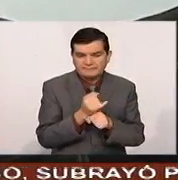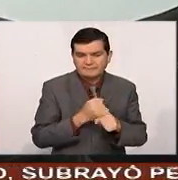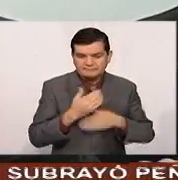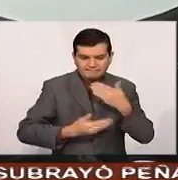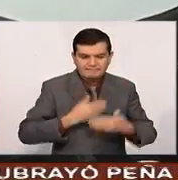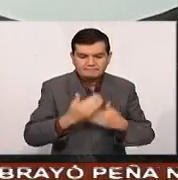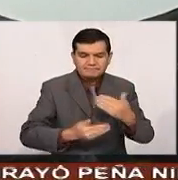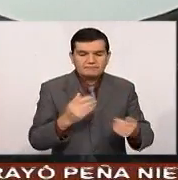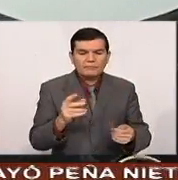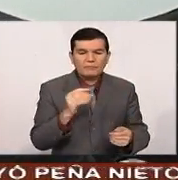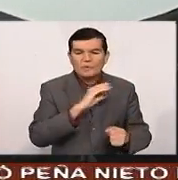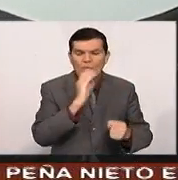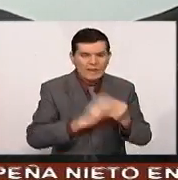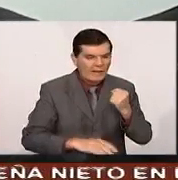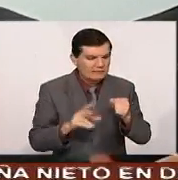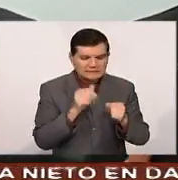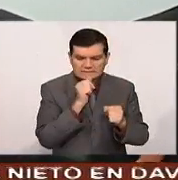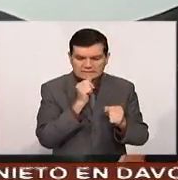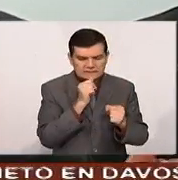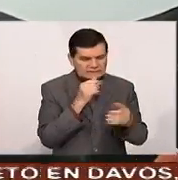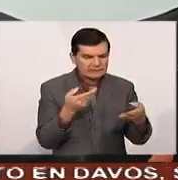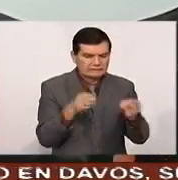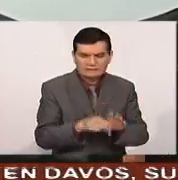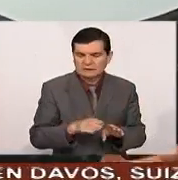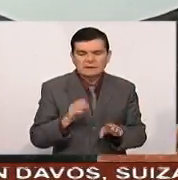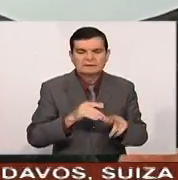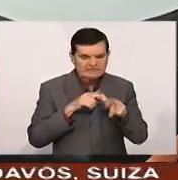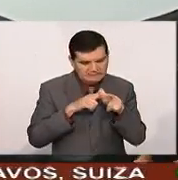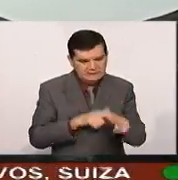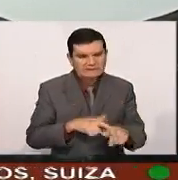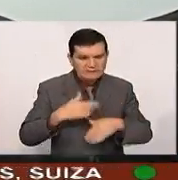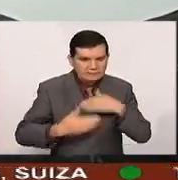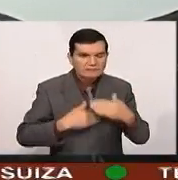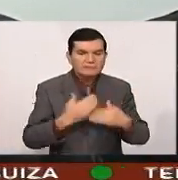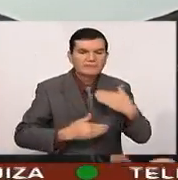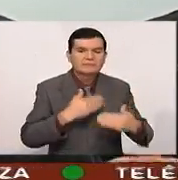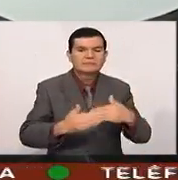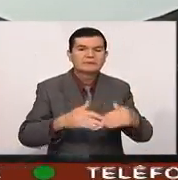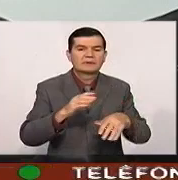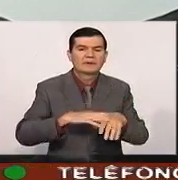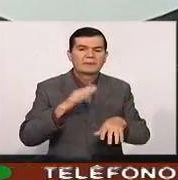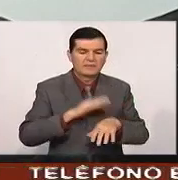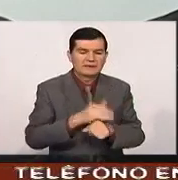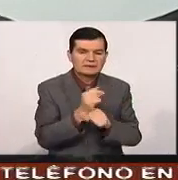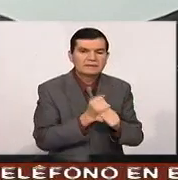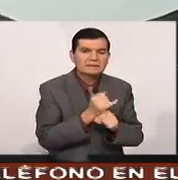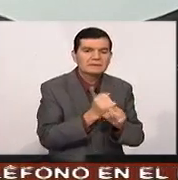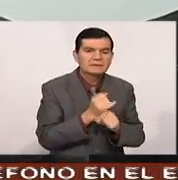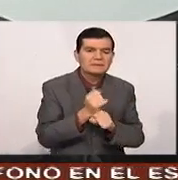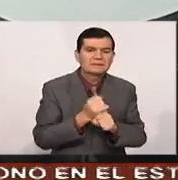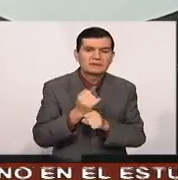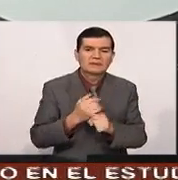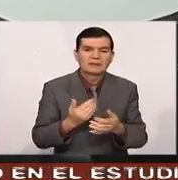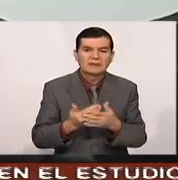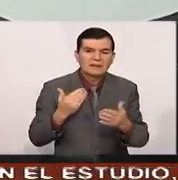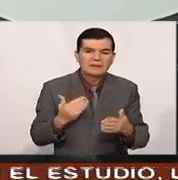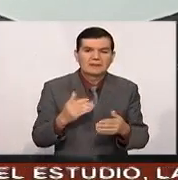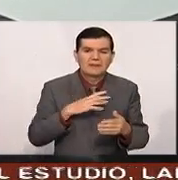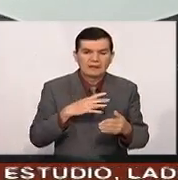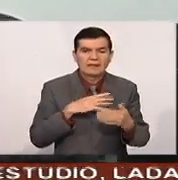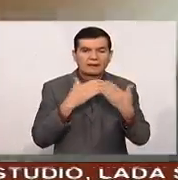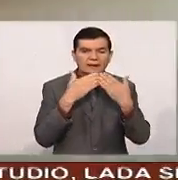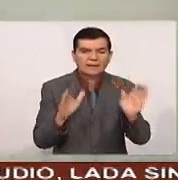se ha cerrado, el material de la investigación se advierte que se camina por la ruta correcta, se seguirá investigando, la averiguación previa sigue